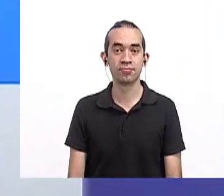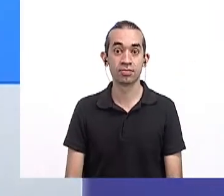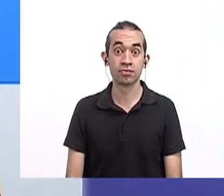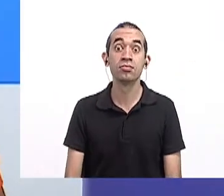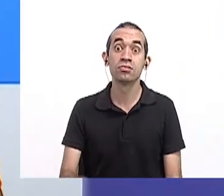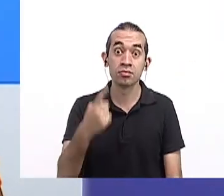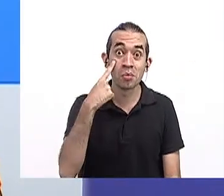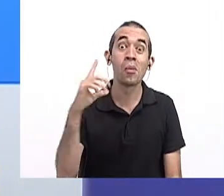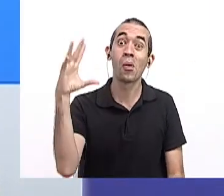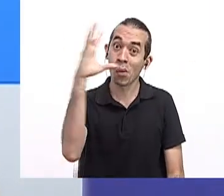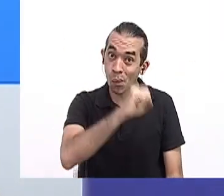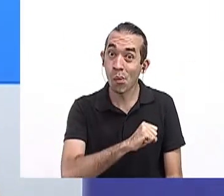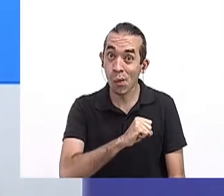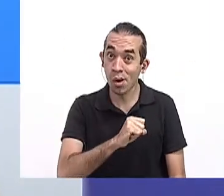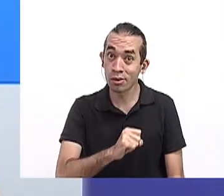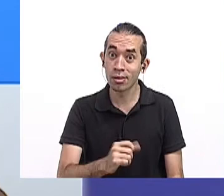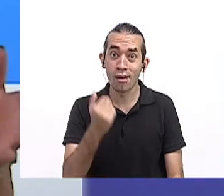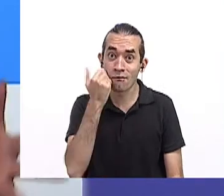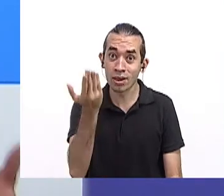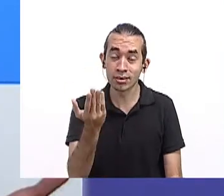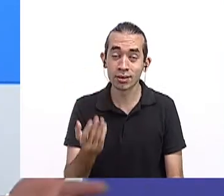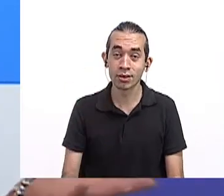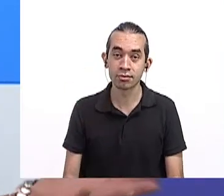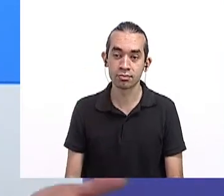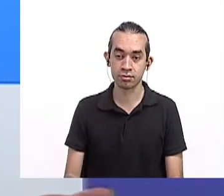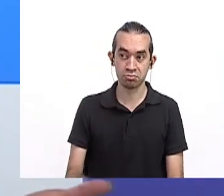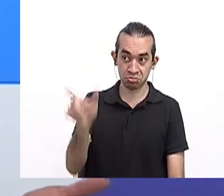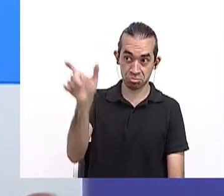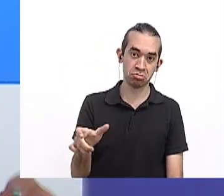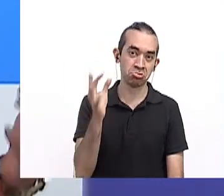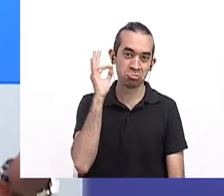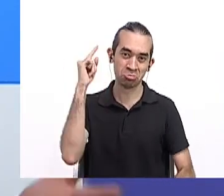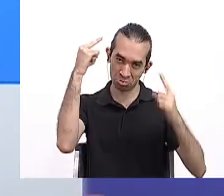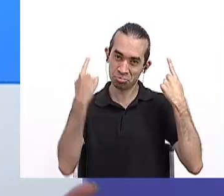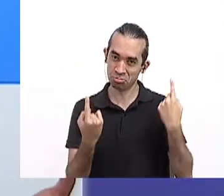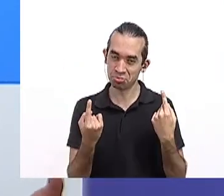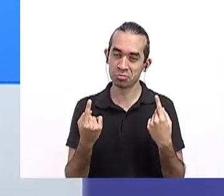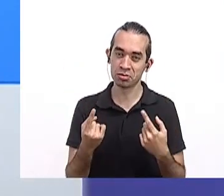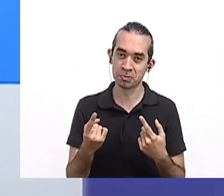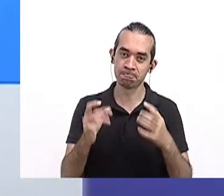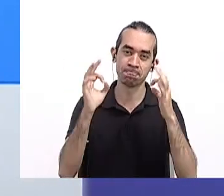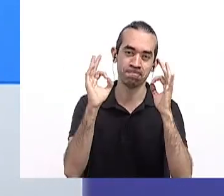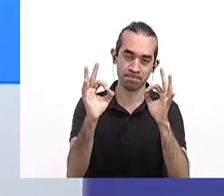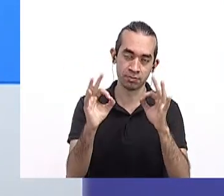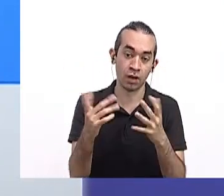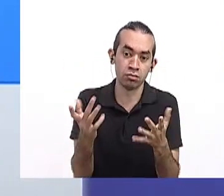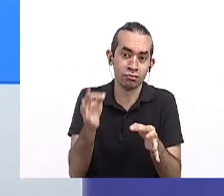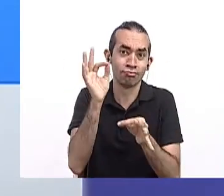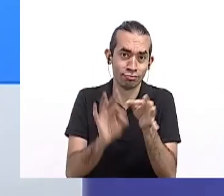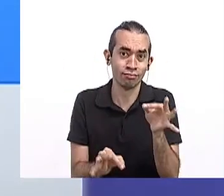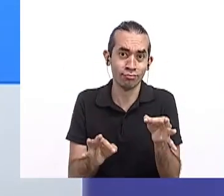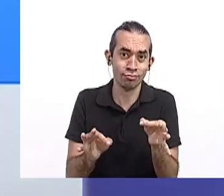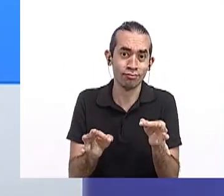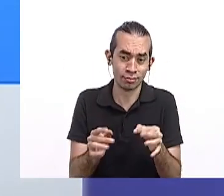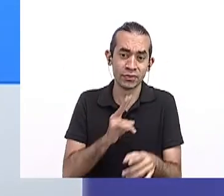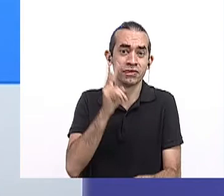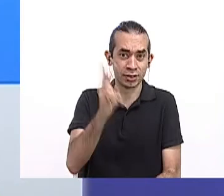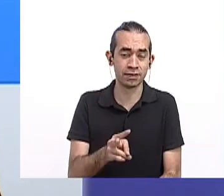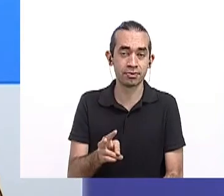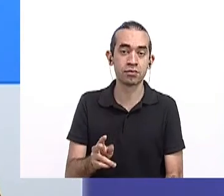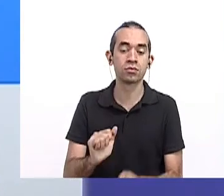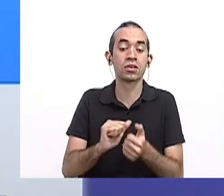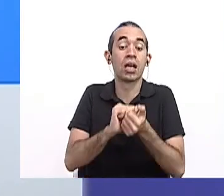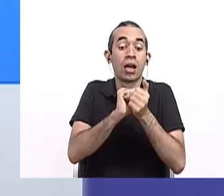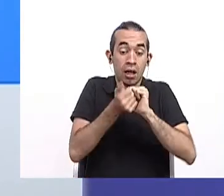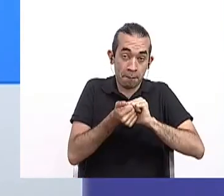se dieron cuenta que es sencillo bueno lucía lo hace ver así porque así es en realidad ser cambio y reducir un